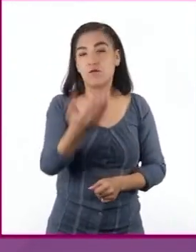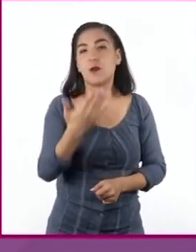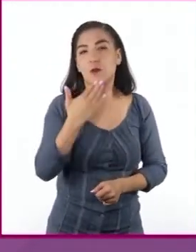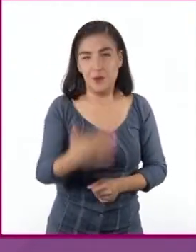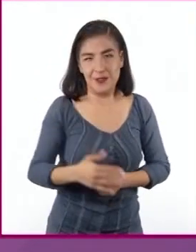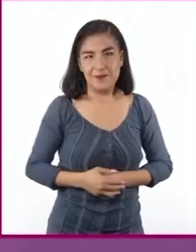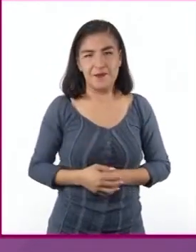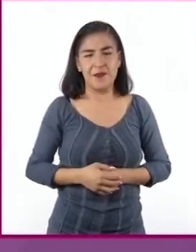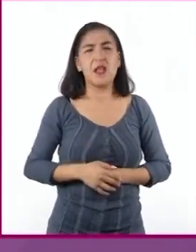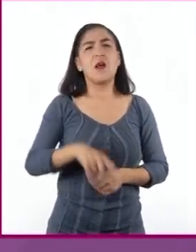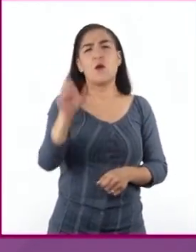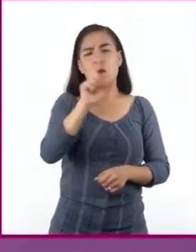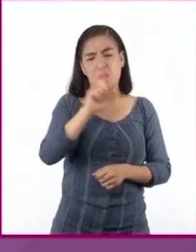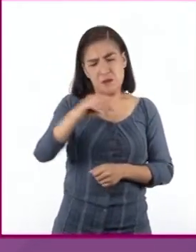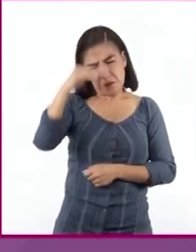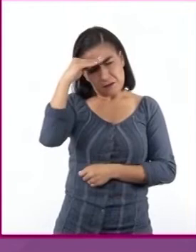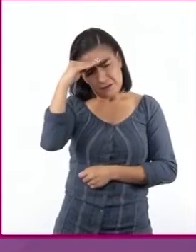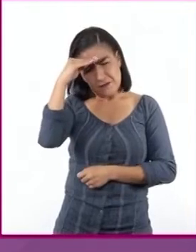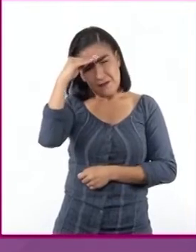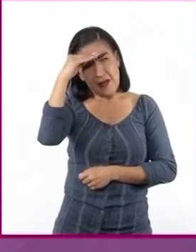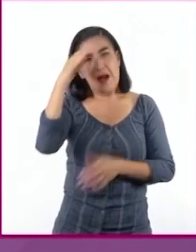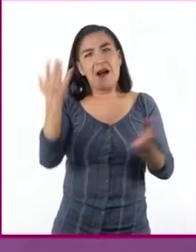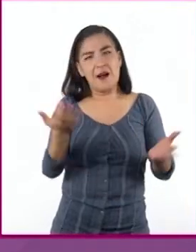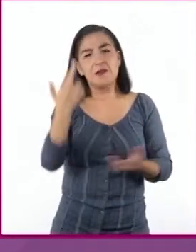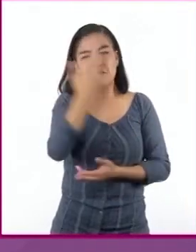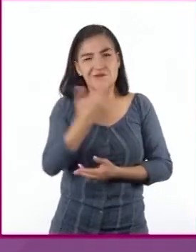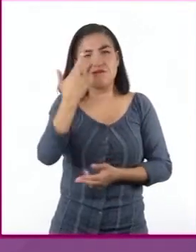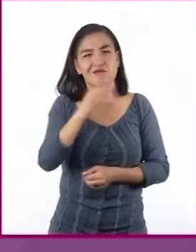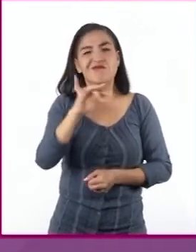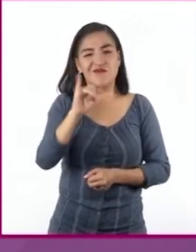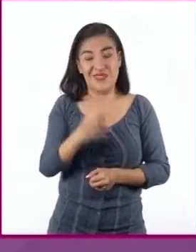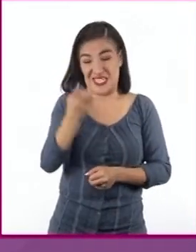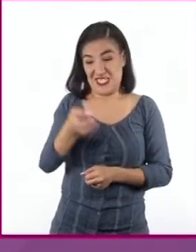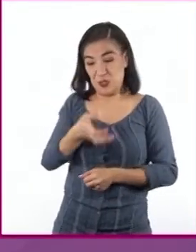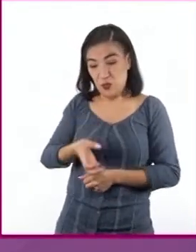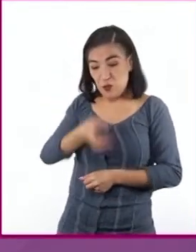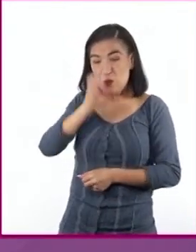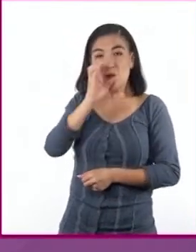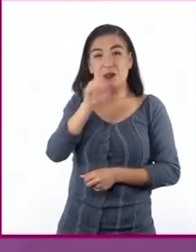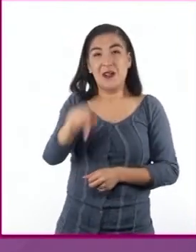Una vez que lo analizamos, encontramos que la ingesta de esa bebida